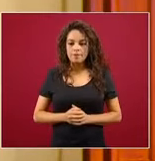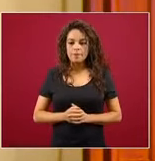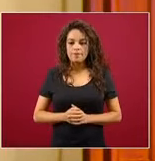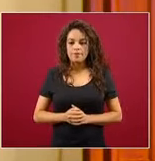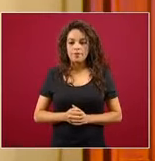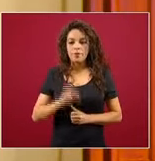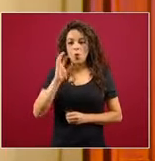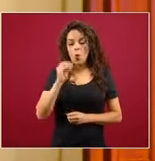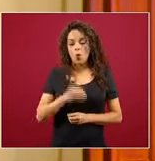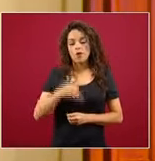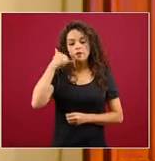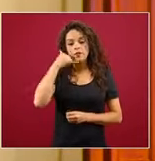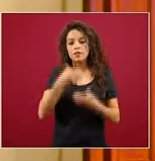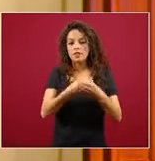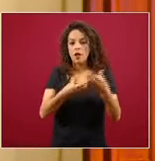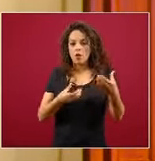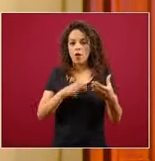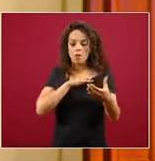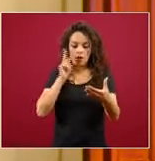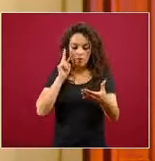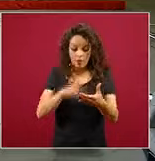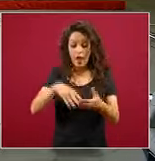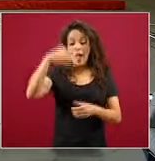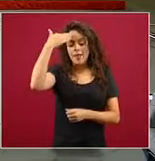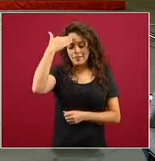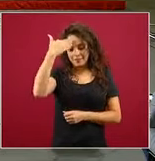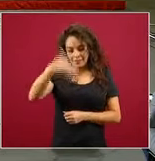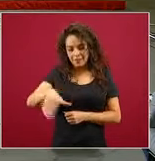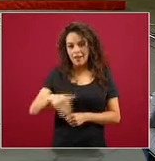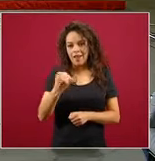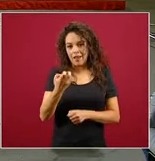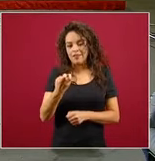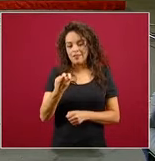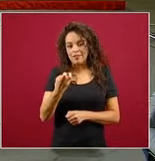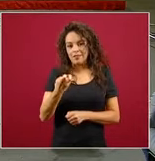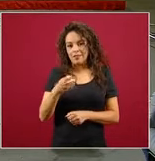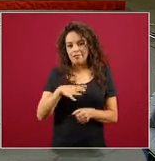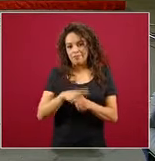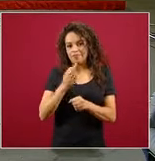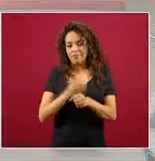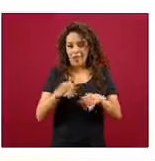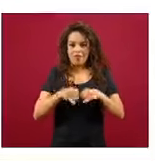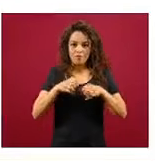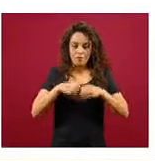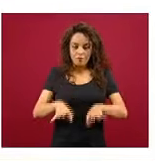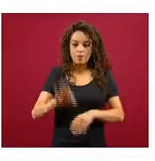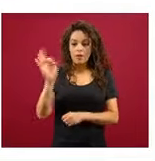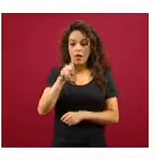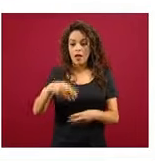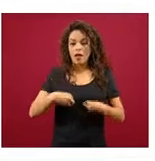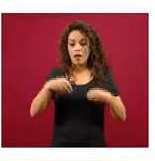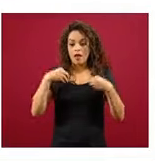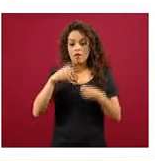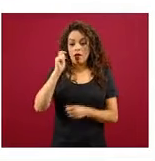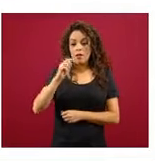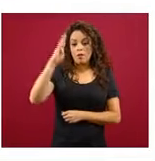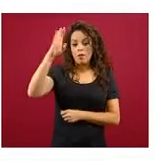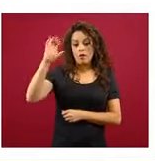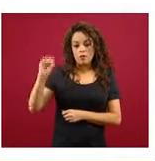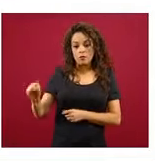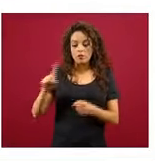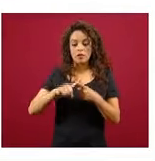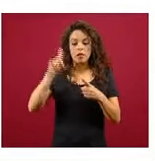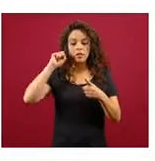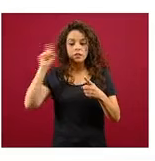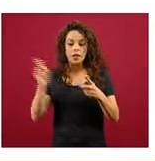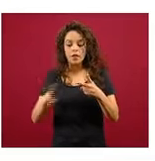móviles, que puedan ustedes estar enterados si viven, por ejemplo, en los estados de Baja California Sur, Zacatecas, Nayarit,